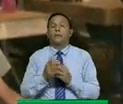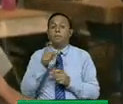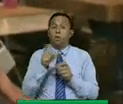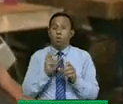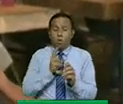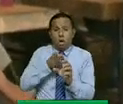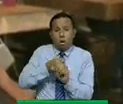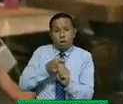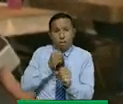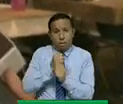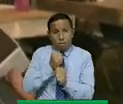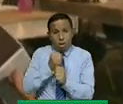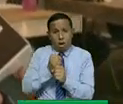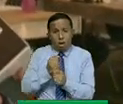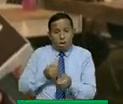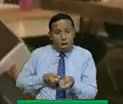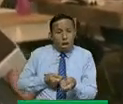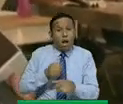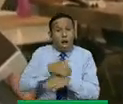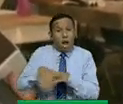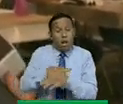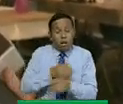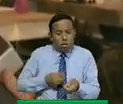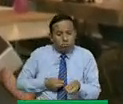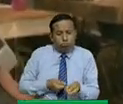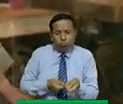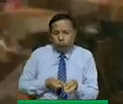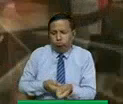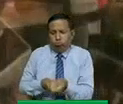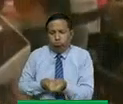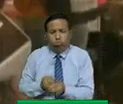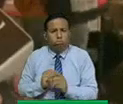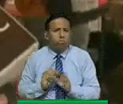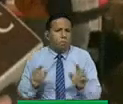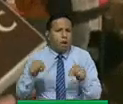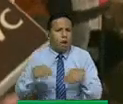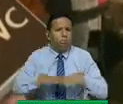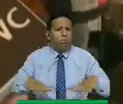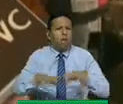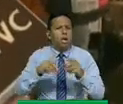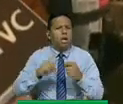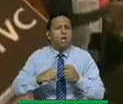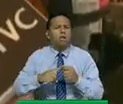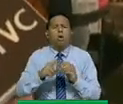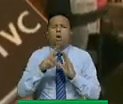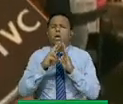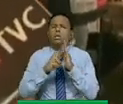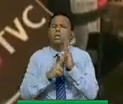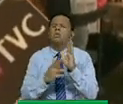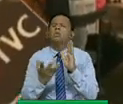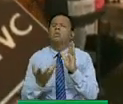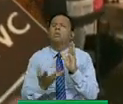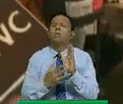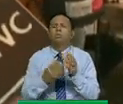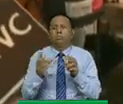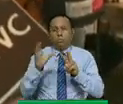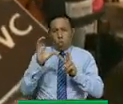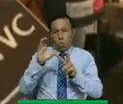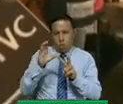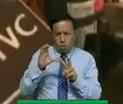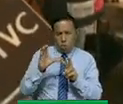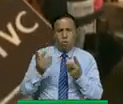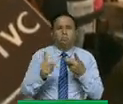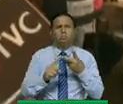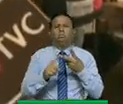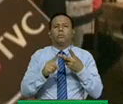barrido y recolección de maceo aquí en la ciudad de Quito. Los requisitos son bastante simples, es la hoja de vida acompañando la copia